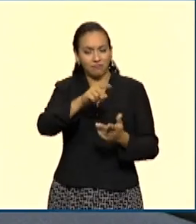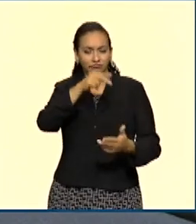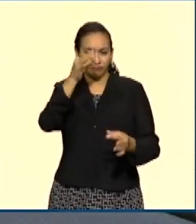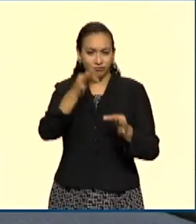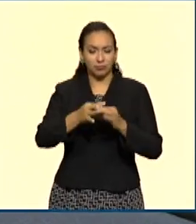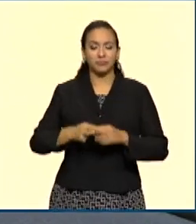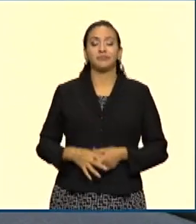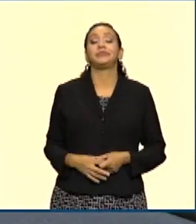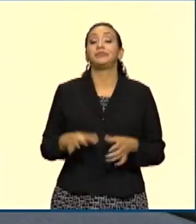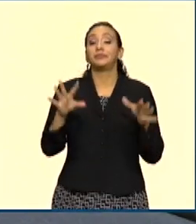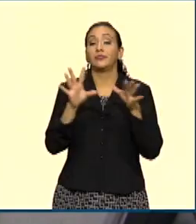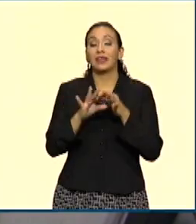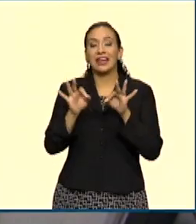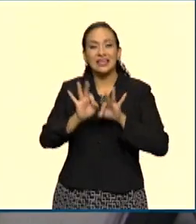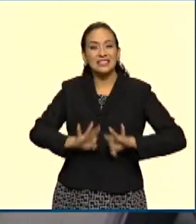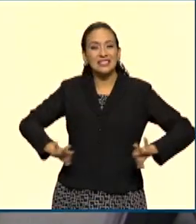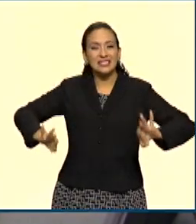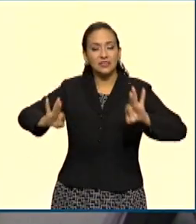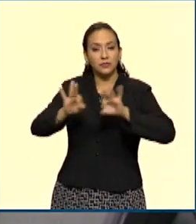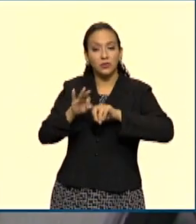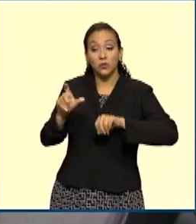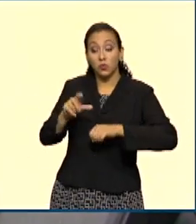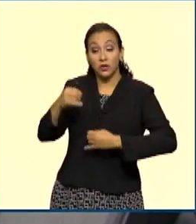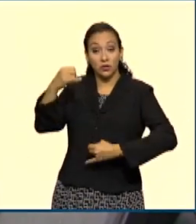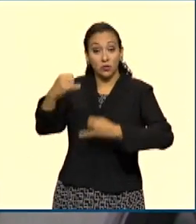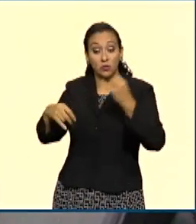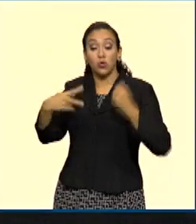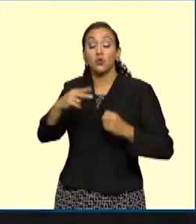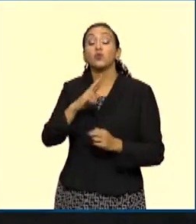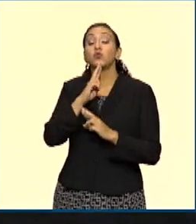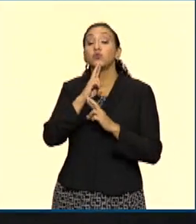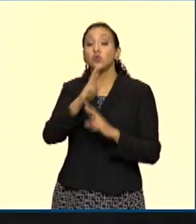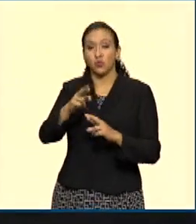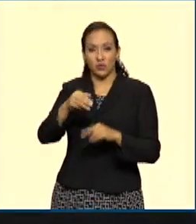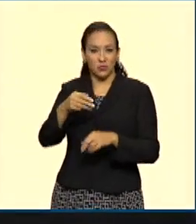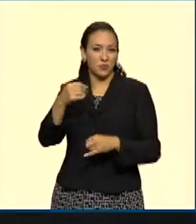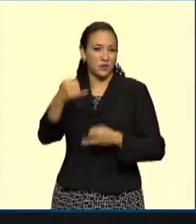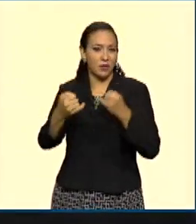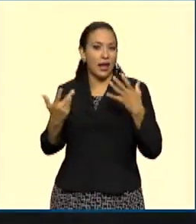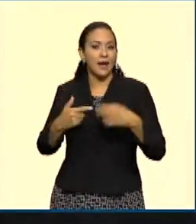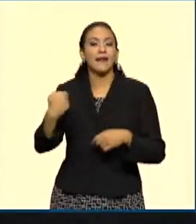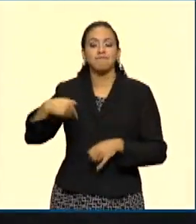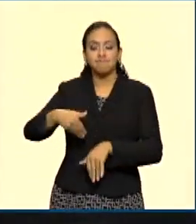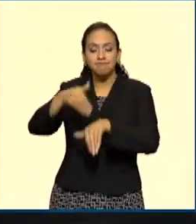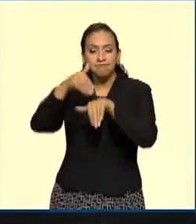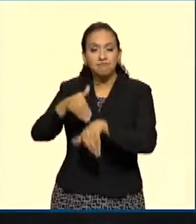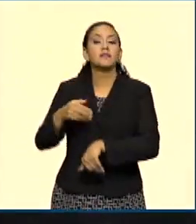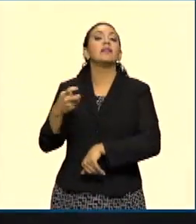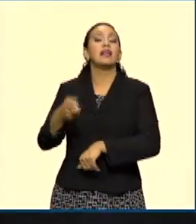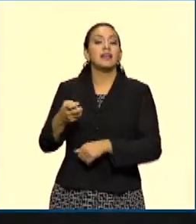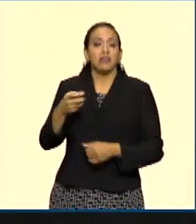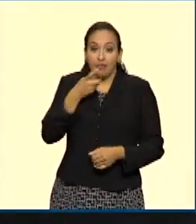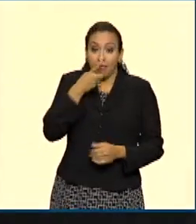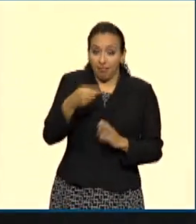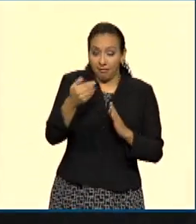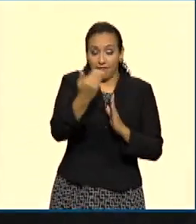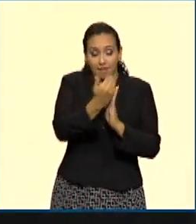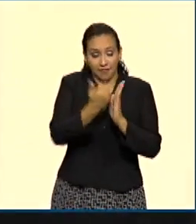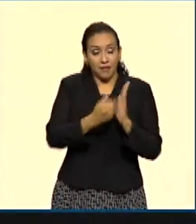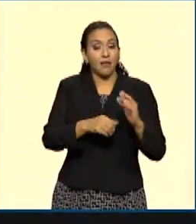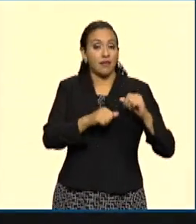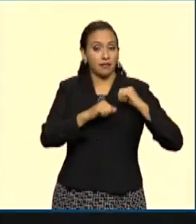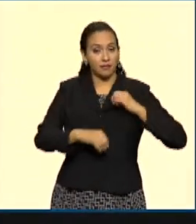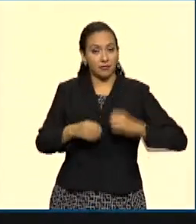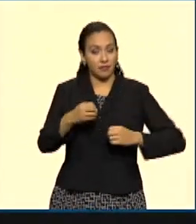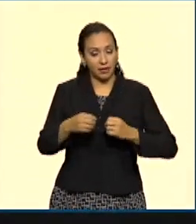habló de la importancia de la jurisprudencia que emiten los tribunales locales y la interacción que debe existir con la que establecen los órganos del Poder